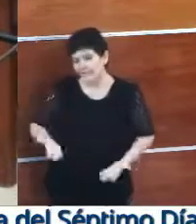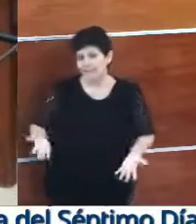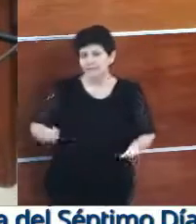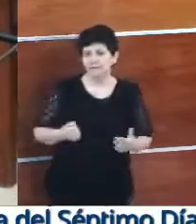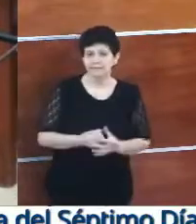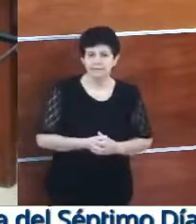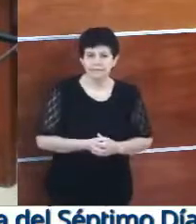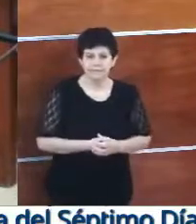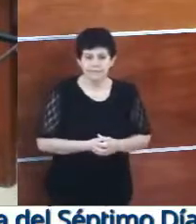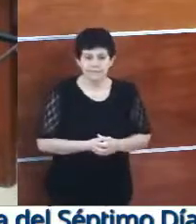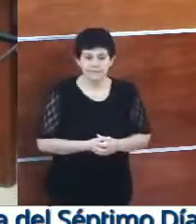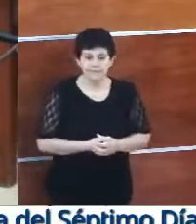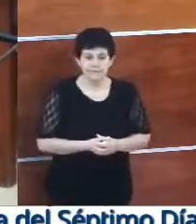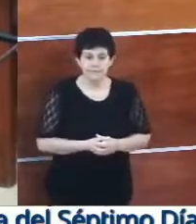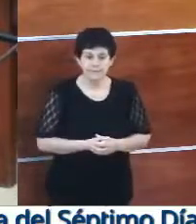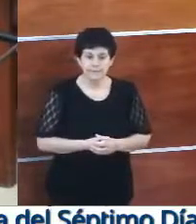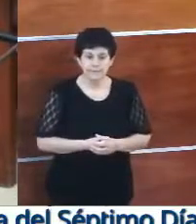hecho.